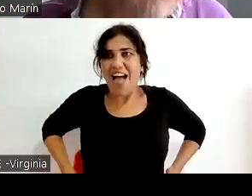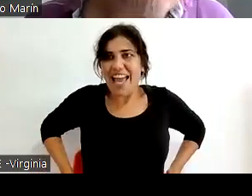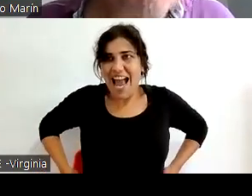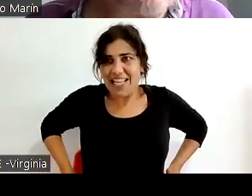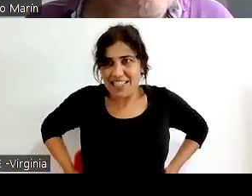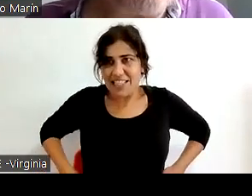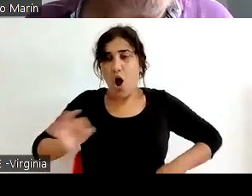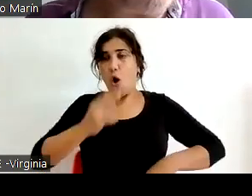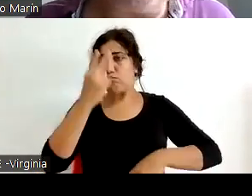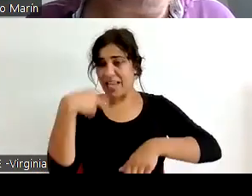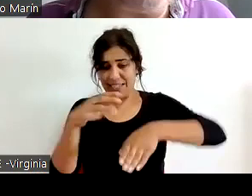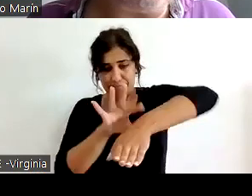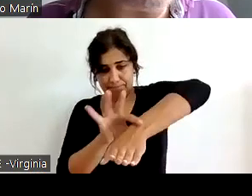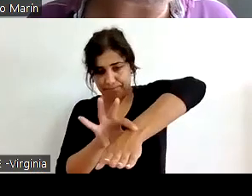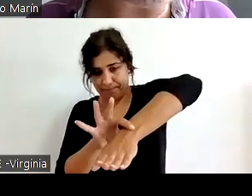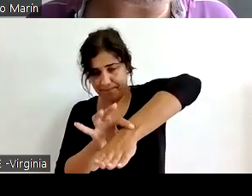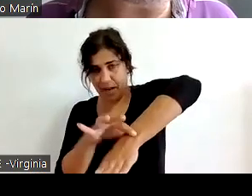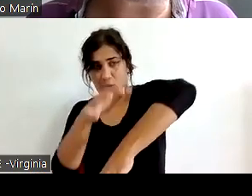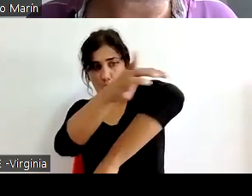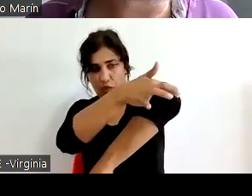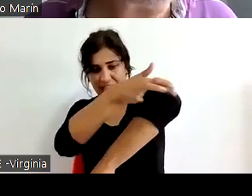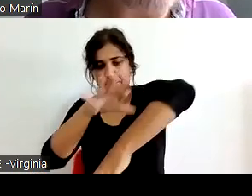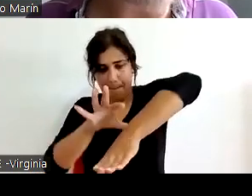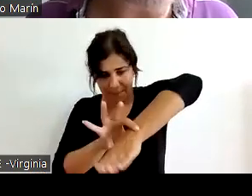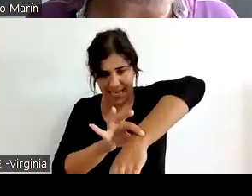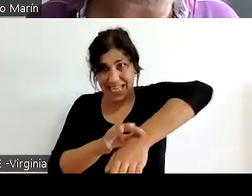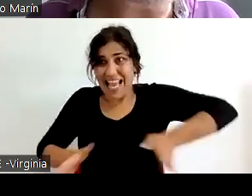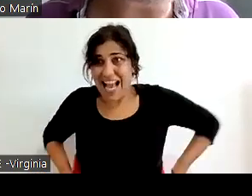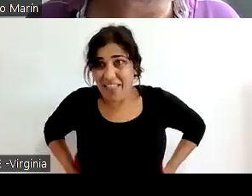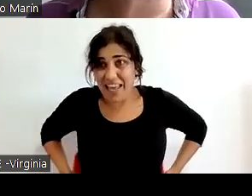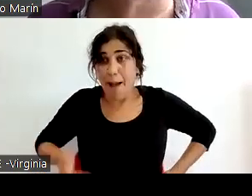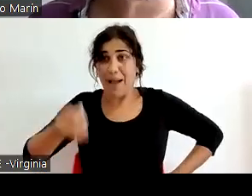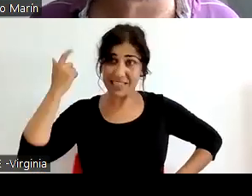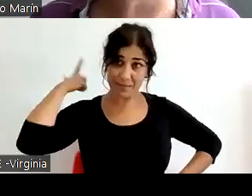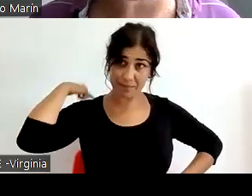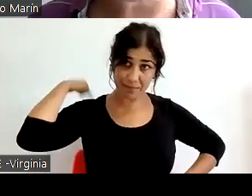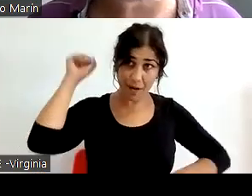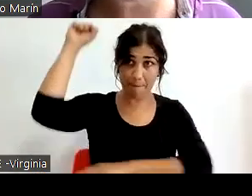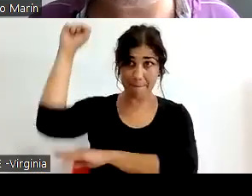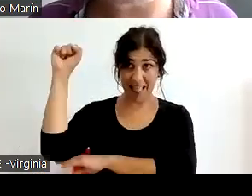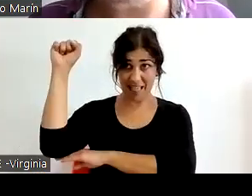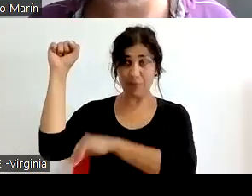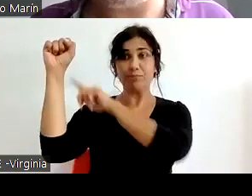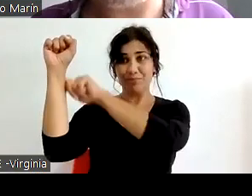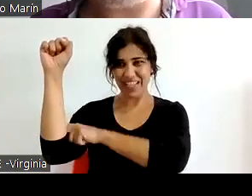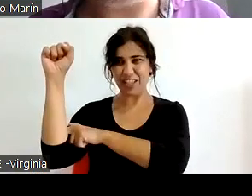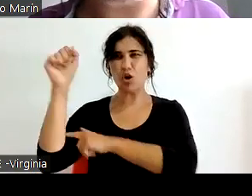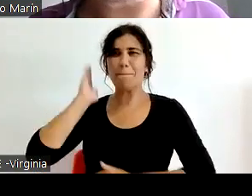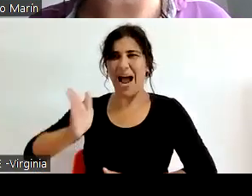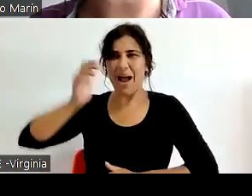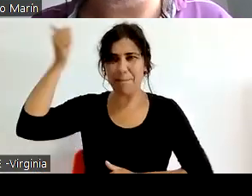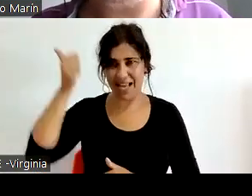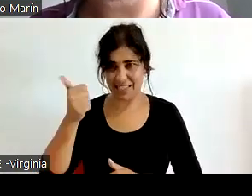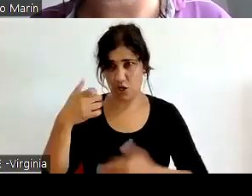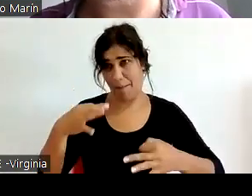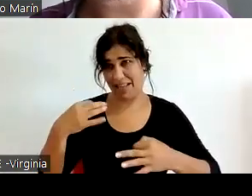como tobillos en menor grado, pero sobre todo rodillas y caderas y columna lumbar son probablemente las que más padecen a lo largo de la